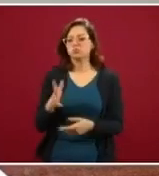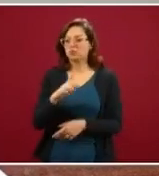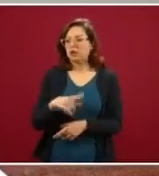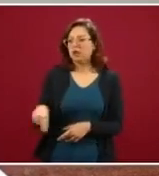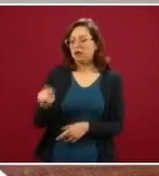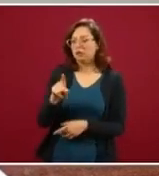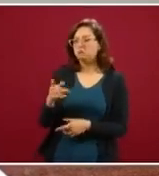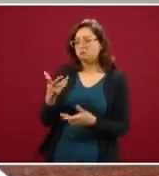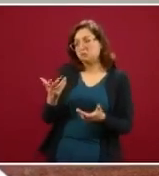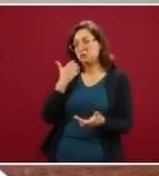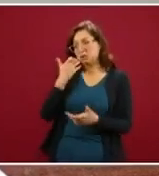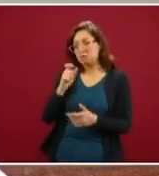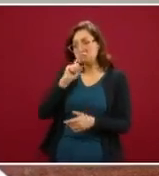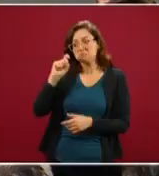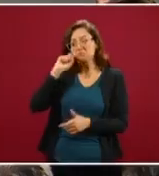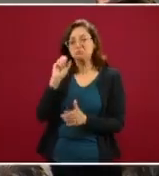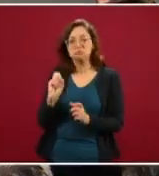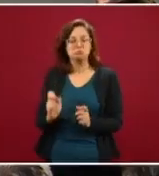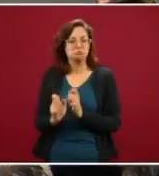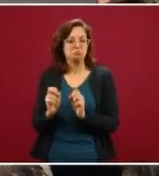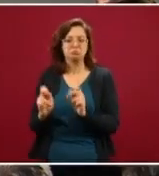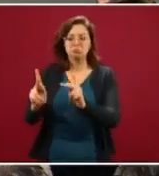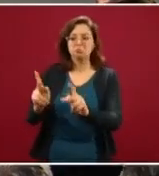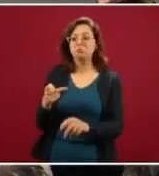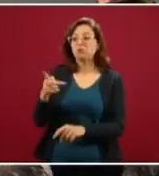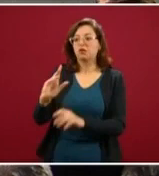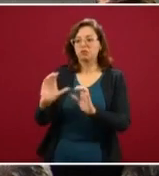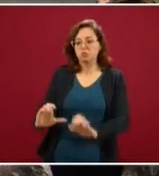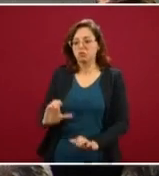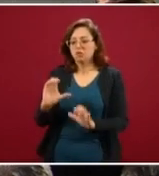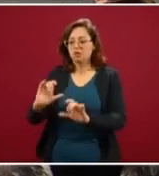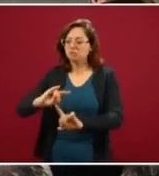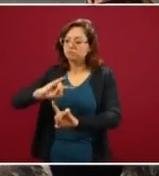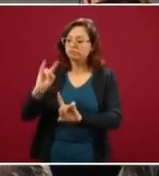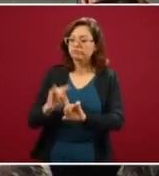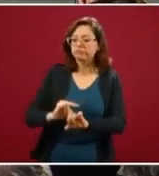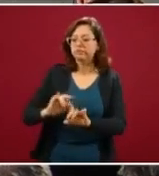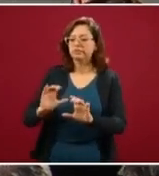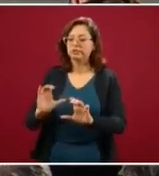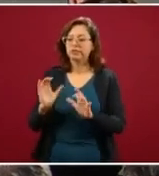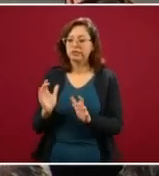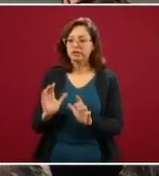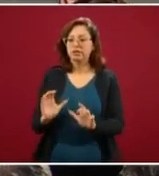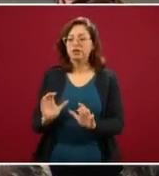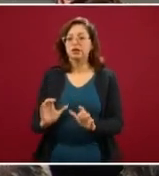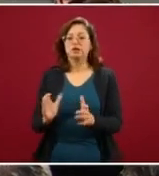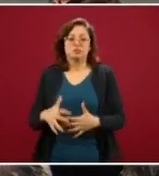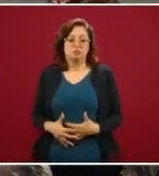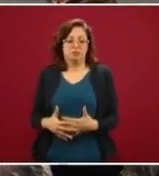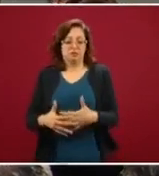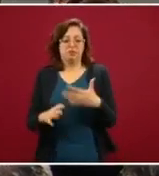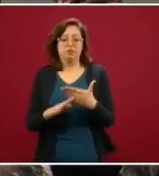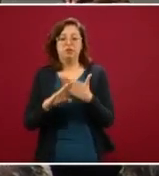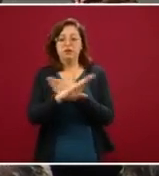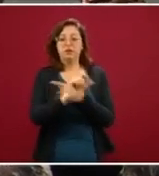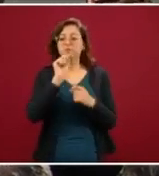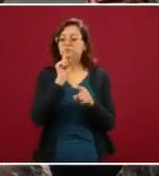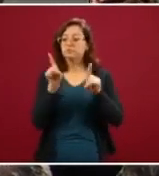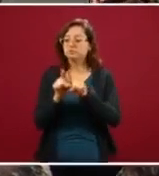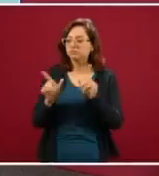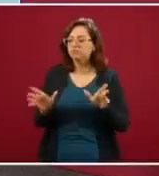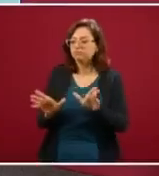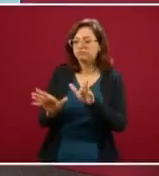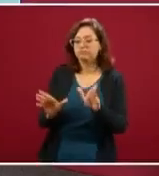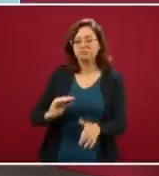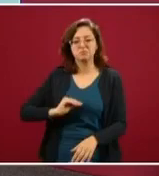activa, pero que la tengan con protección y que evitemos el embarazo a temprana edad. La autoestima la trabajamos mucho y sobre todo que